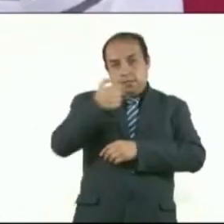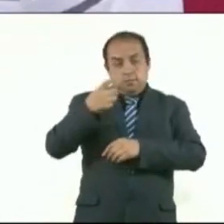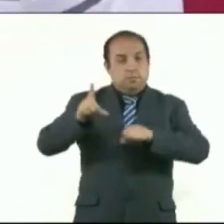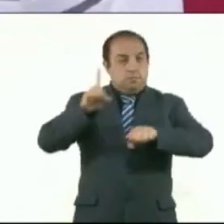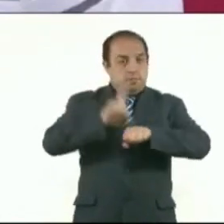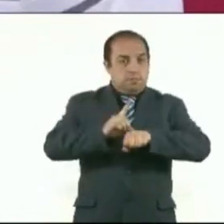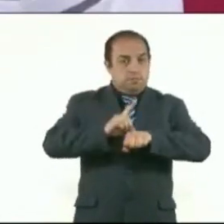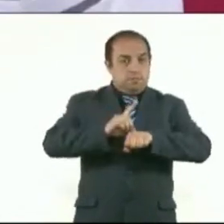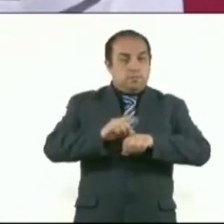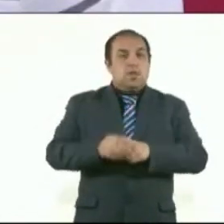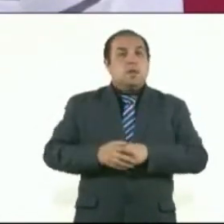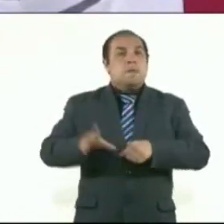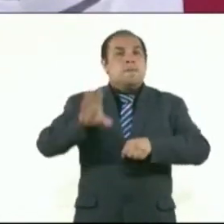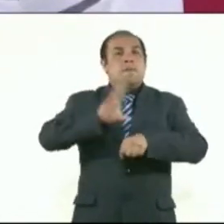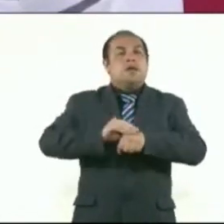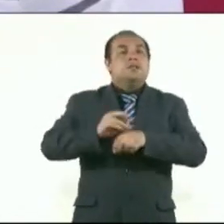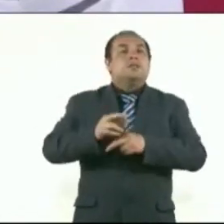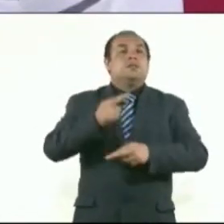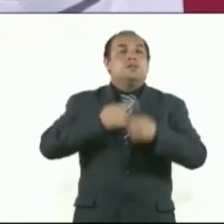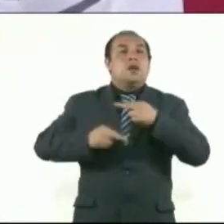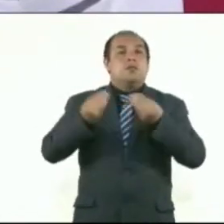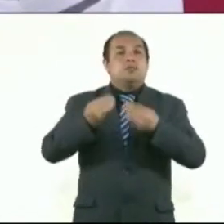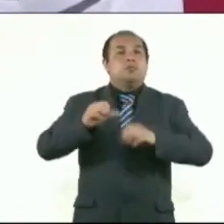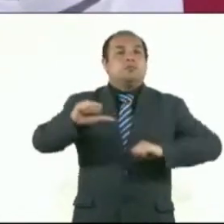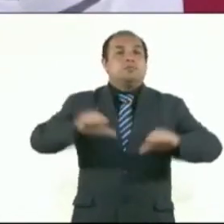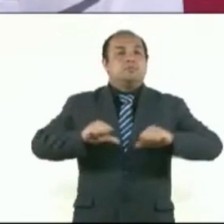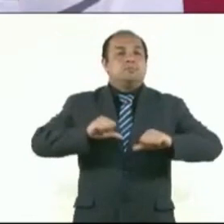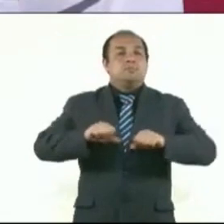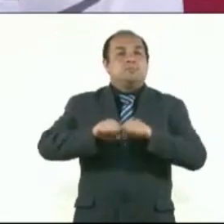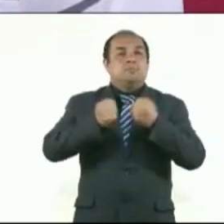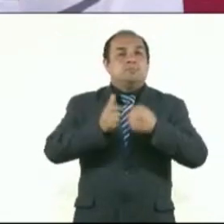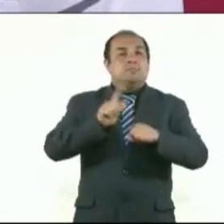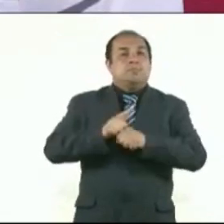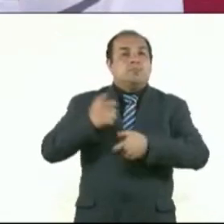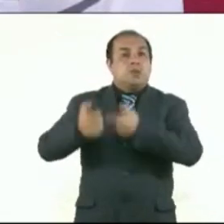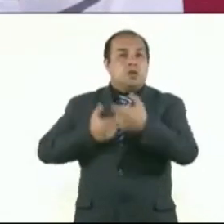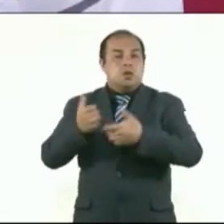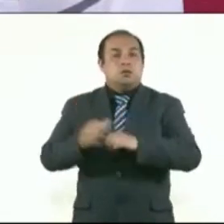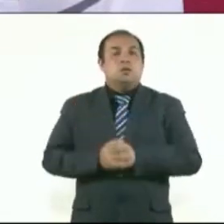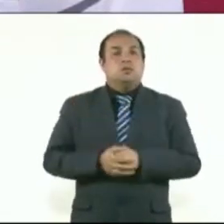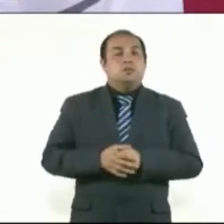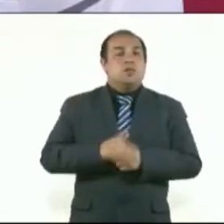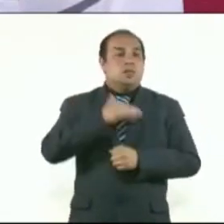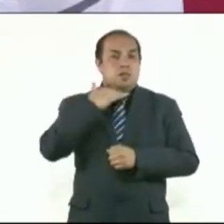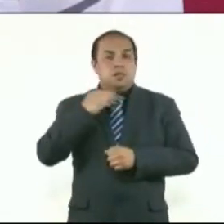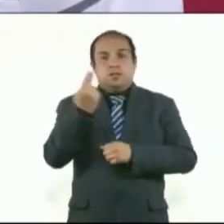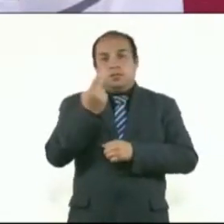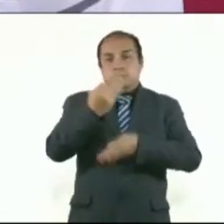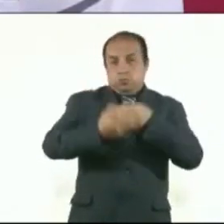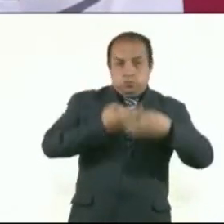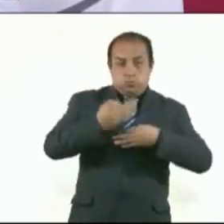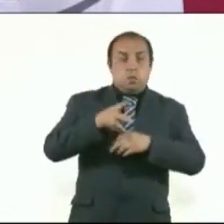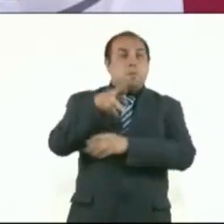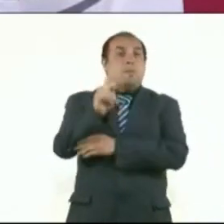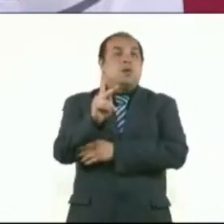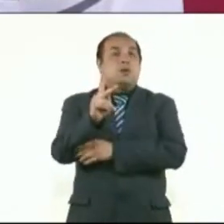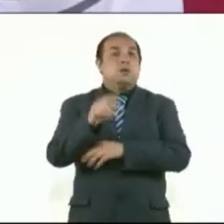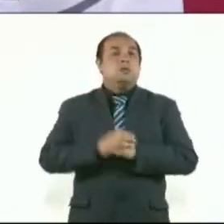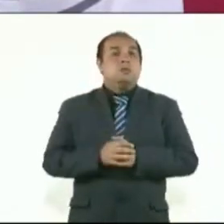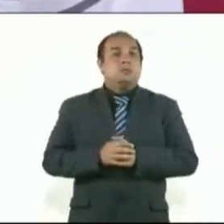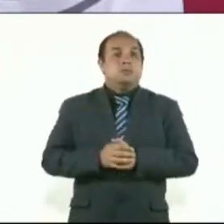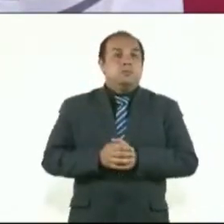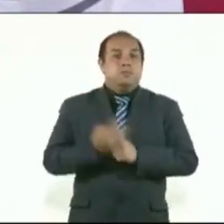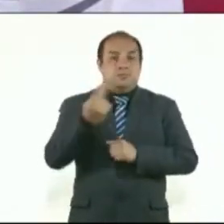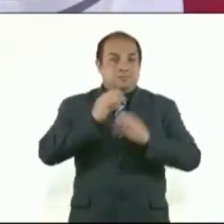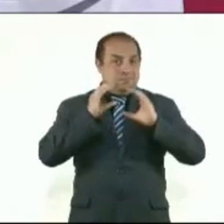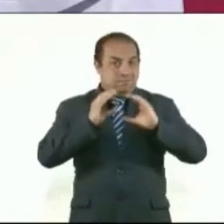que nos permite regresar a muchas de las actividades económicas, sociales, recreativas que todos necesitábamos. Sin embargo, sí hay que ser muy cautelosos de lo que va